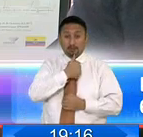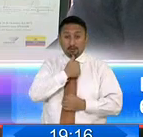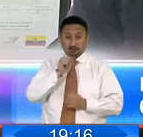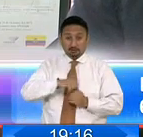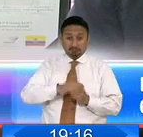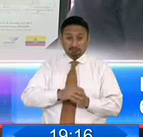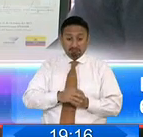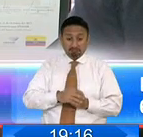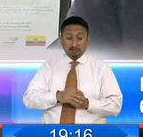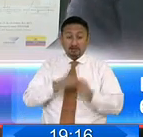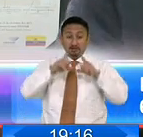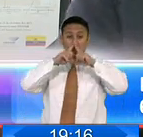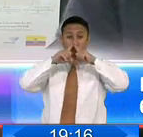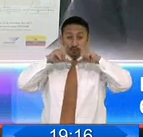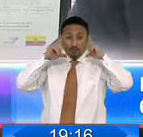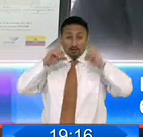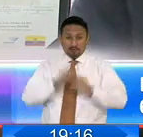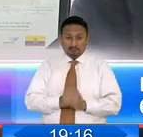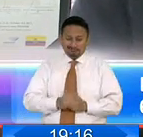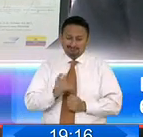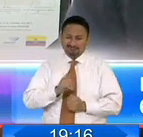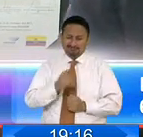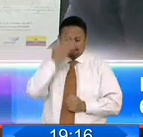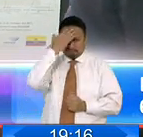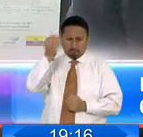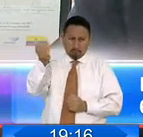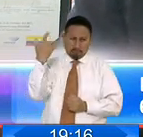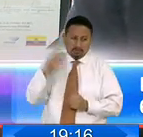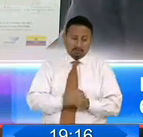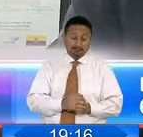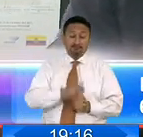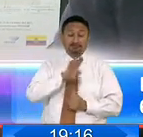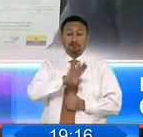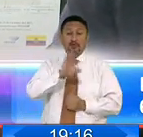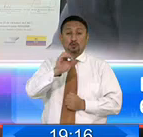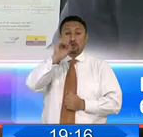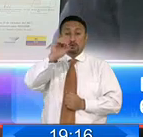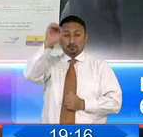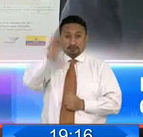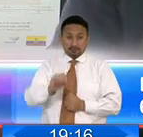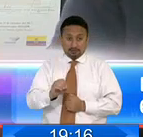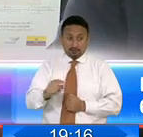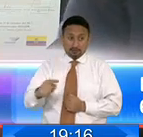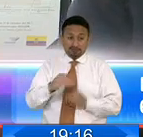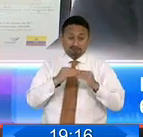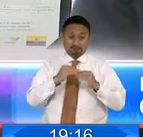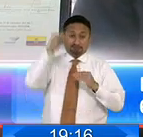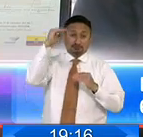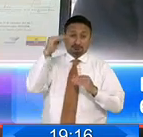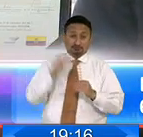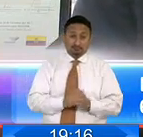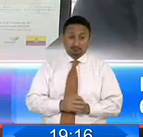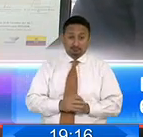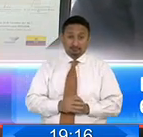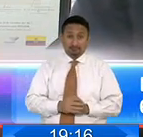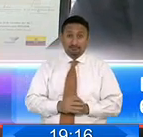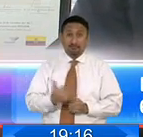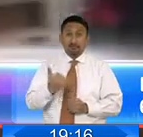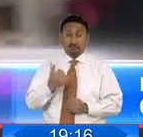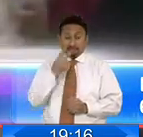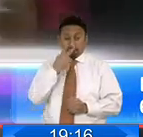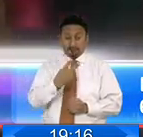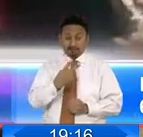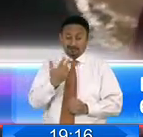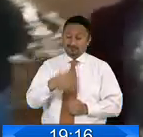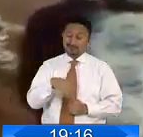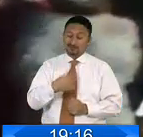olvida las medidas de bioseguridad de que haya crecido el 40% pues son son novedades que no quisieras mil no quisiéramos mirar